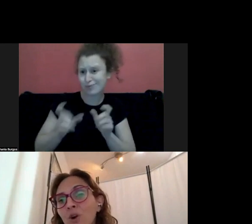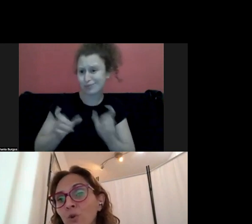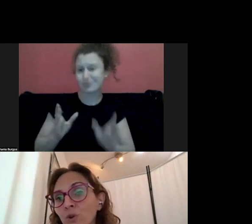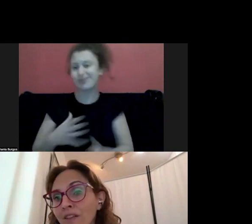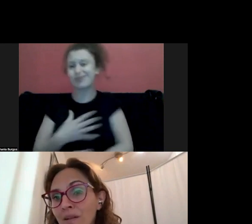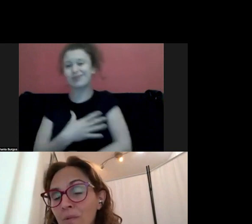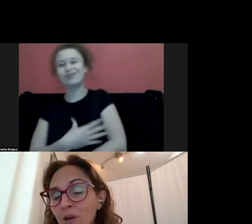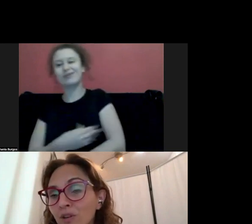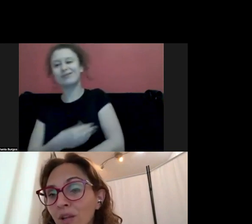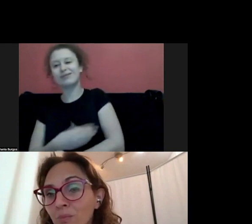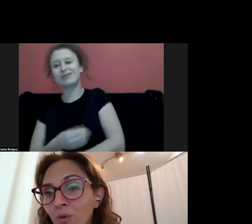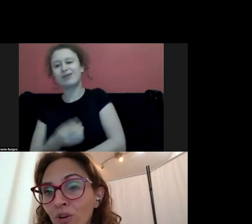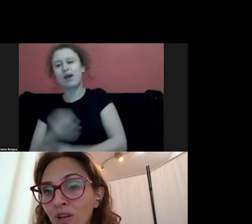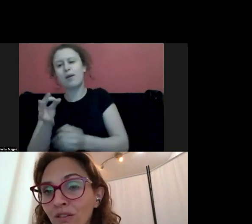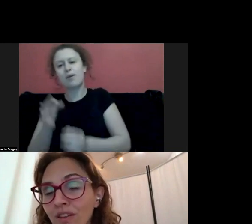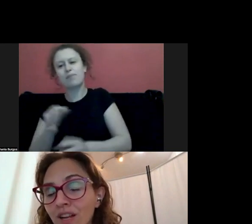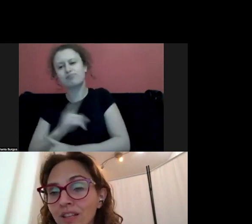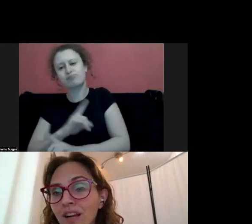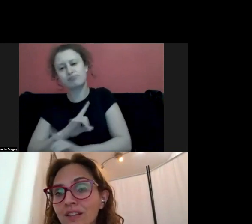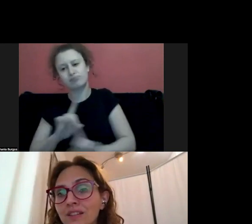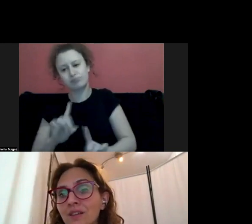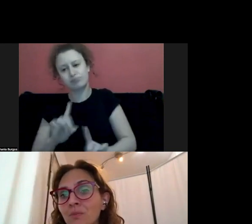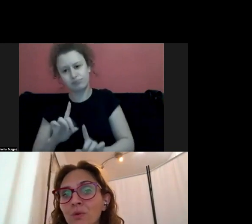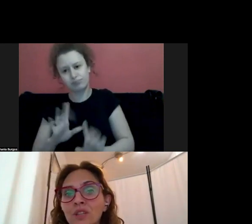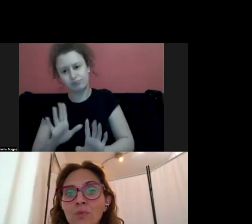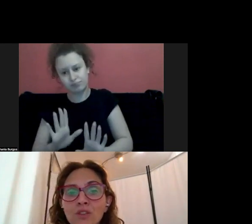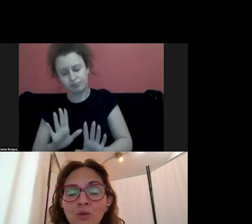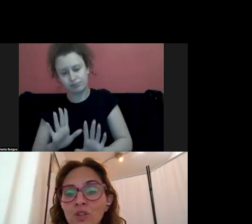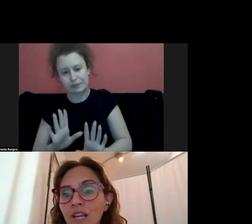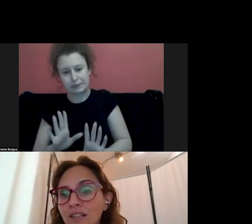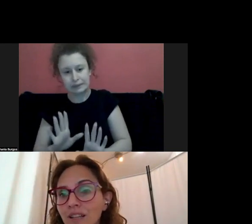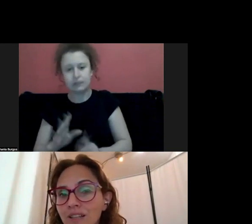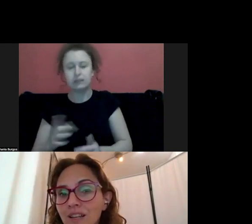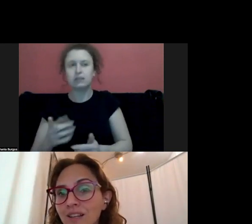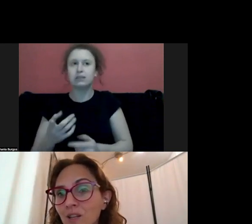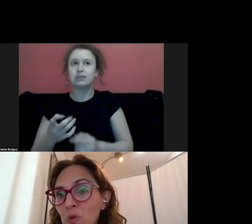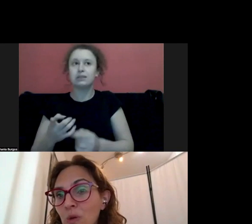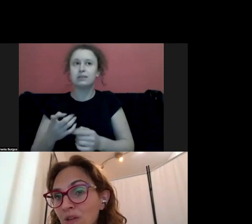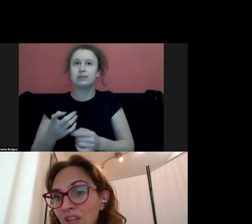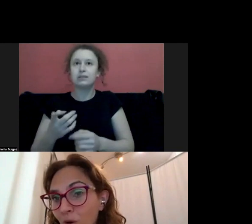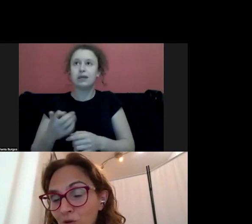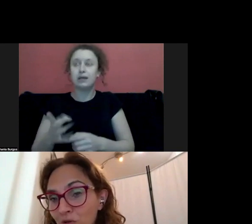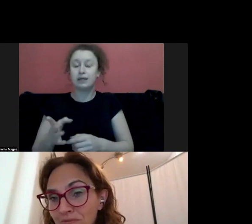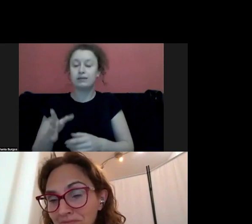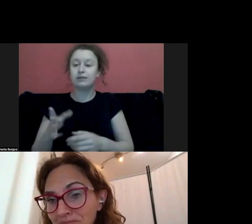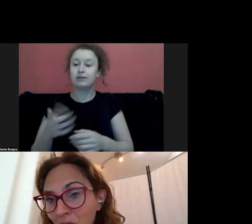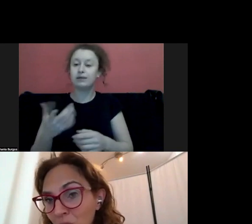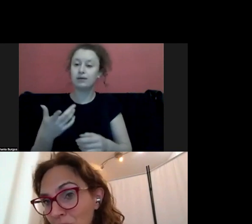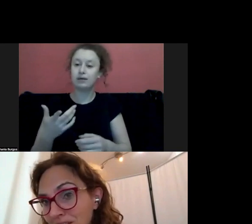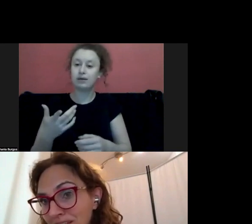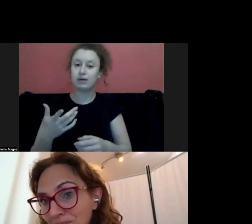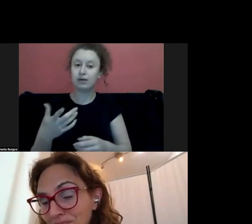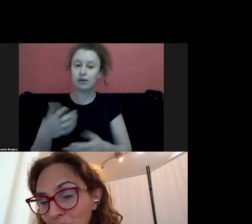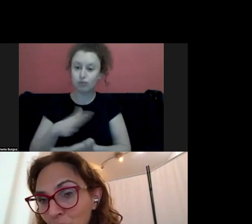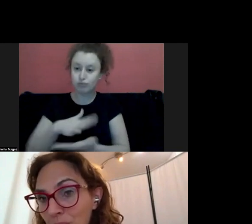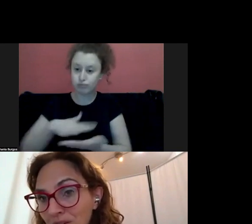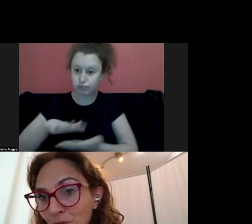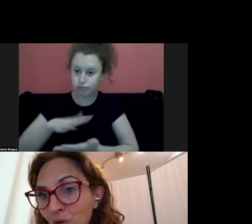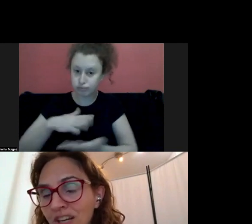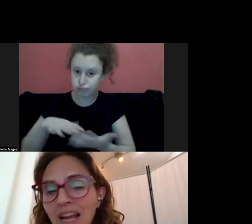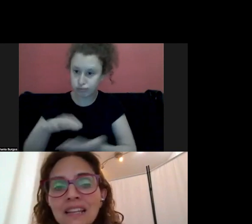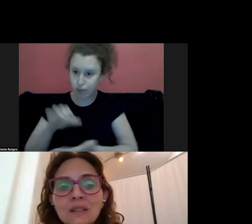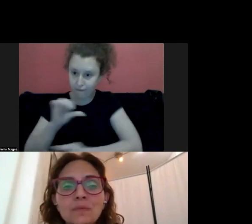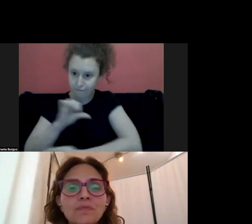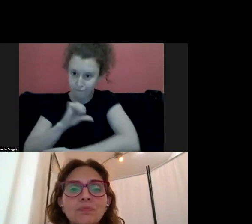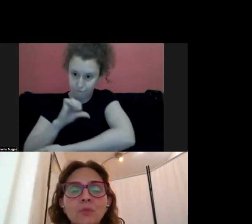y una cultura del biberón que impone ciertos comportamientos y características de los bebés que no son de los bebés de teta, no